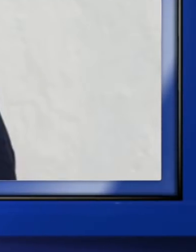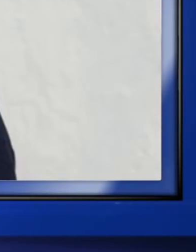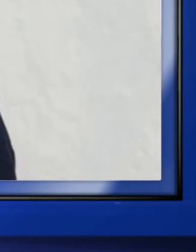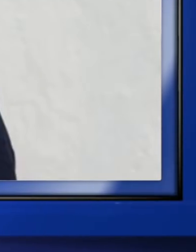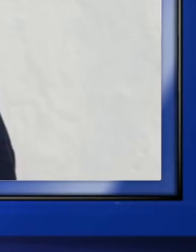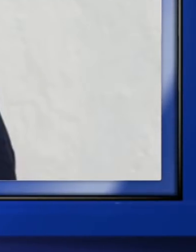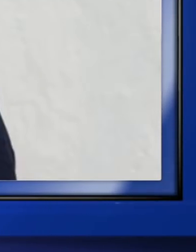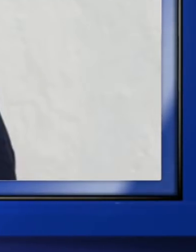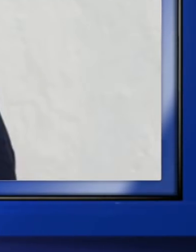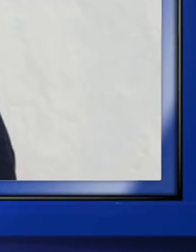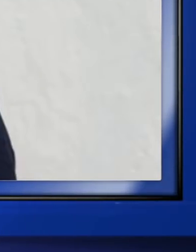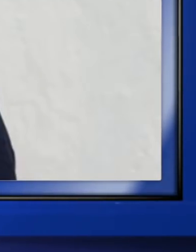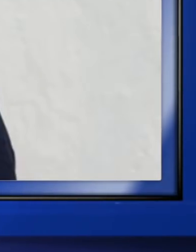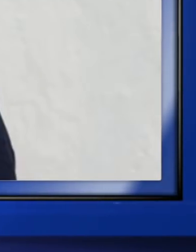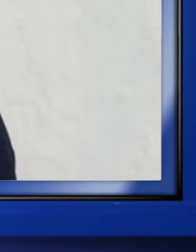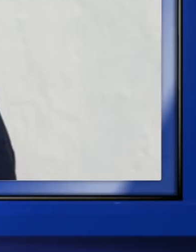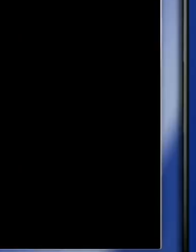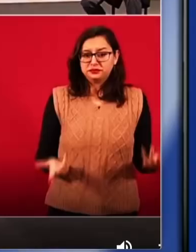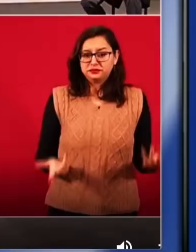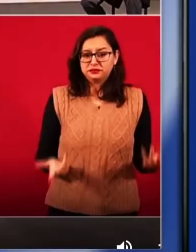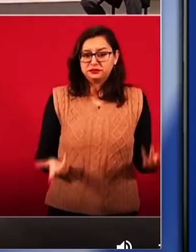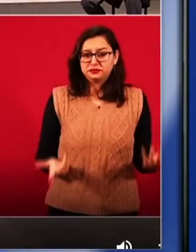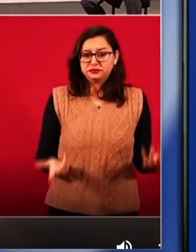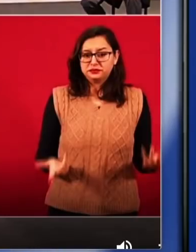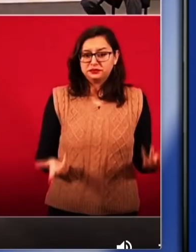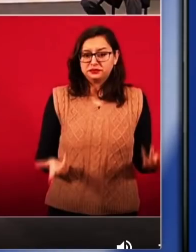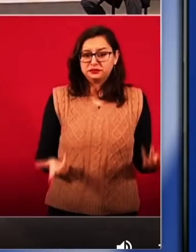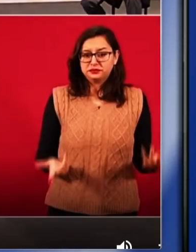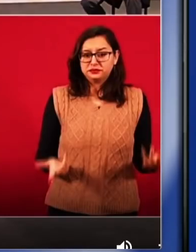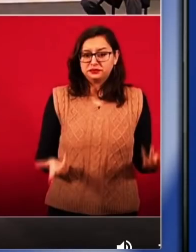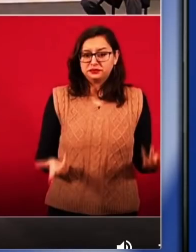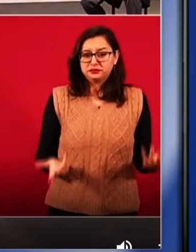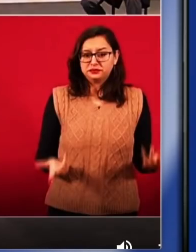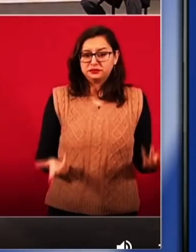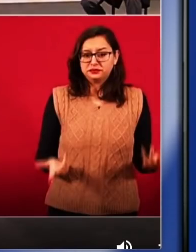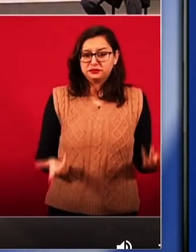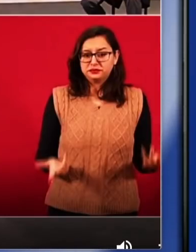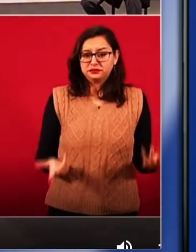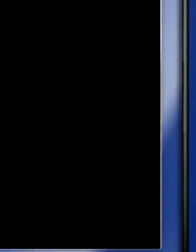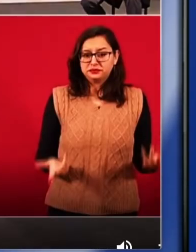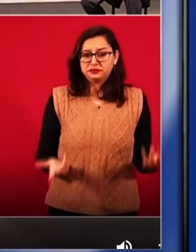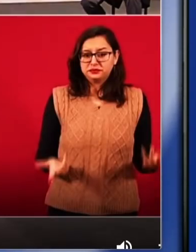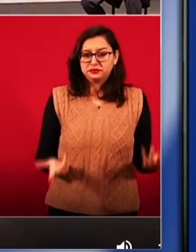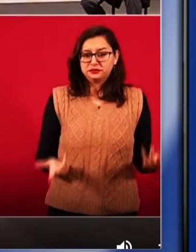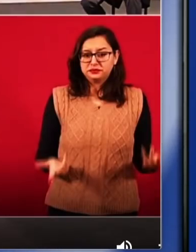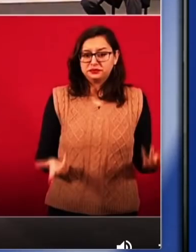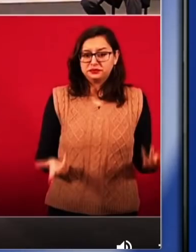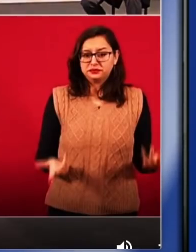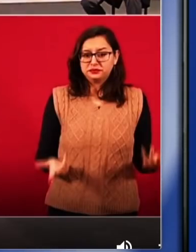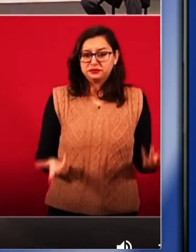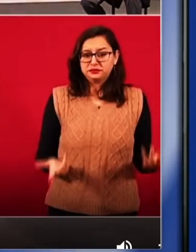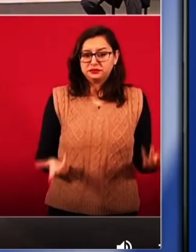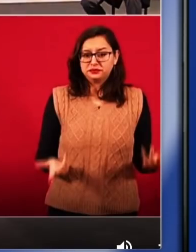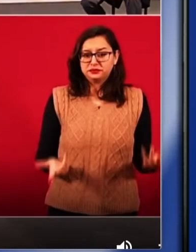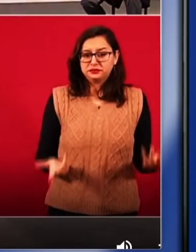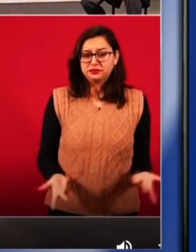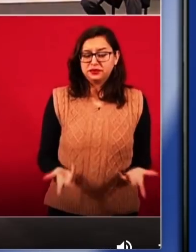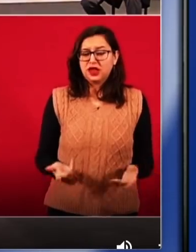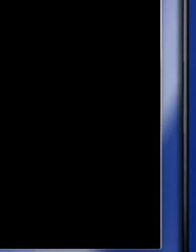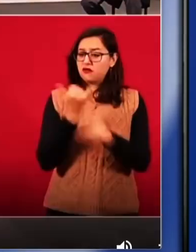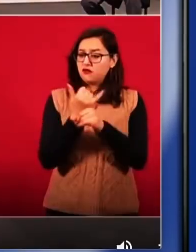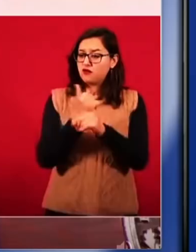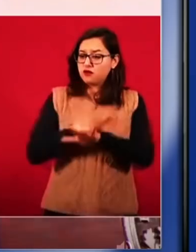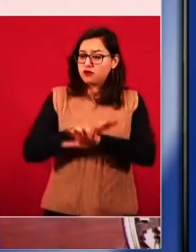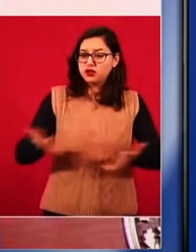misma calaña. Y no, Loret de Mola, te equivocas. El presidente no miente, no roba y no traiciona al pueblo. Escuchemos a AMLO. Y